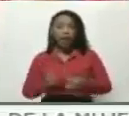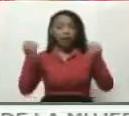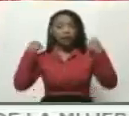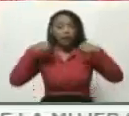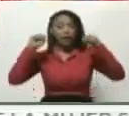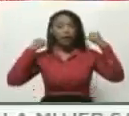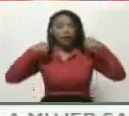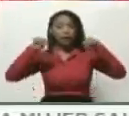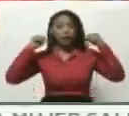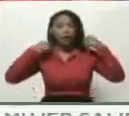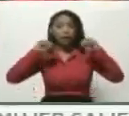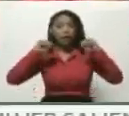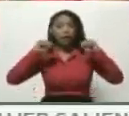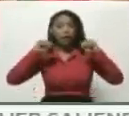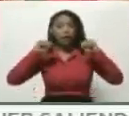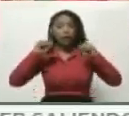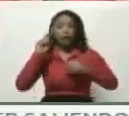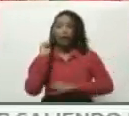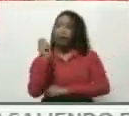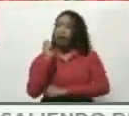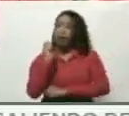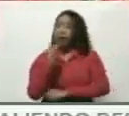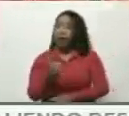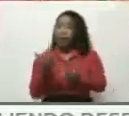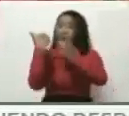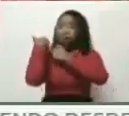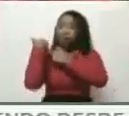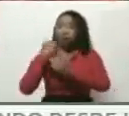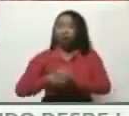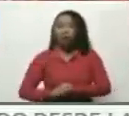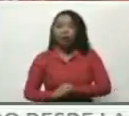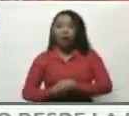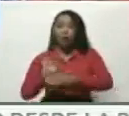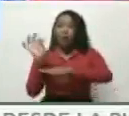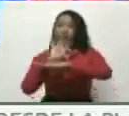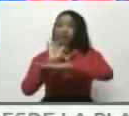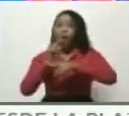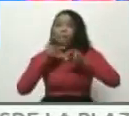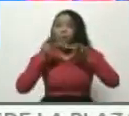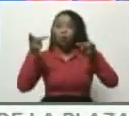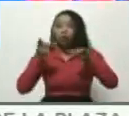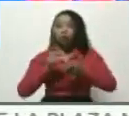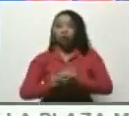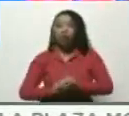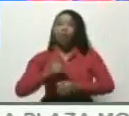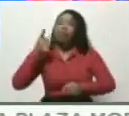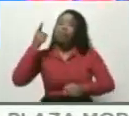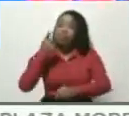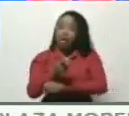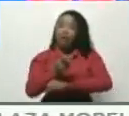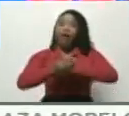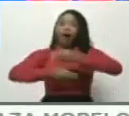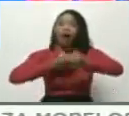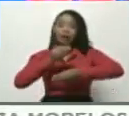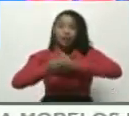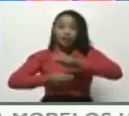ejercicio de las tareas que nos corresponden en la función pública, debe haber eficiencia,